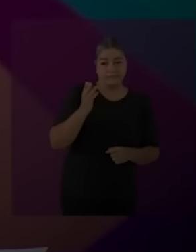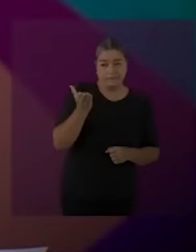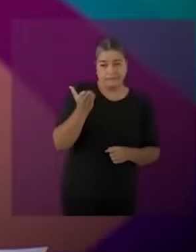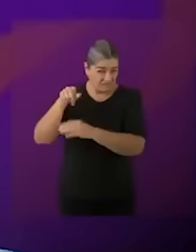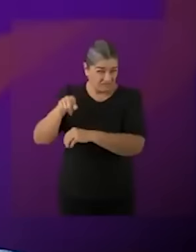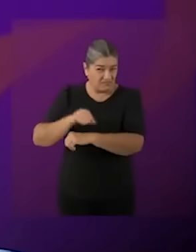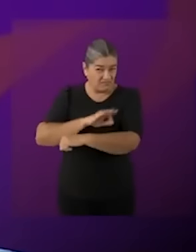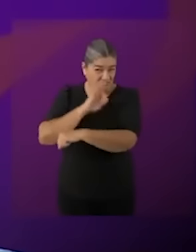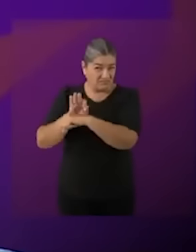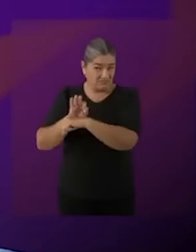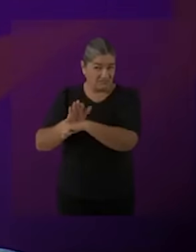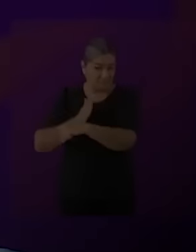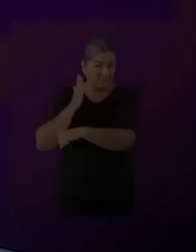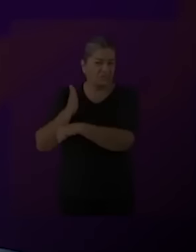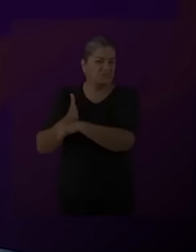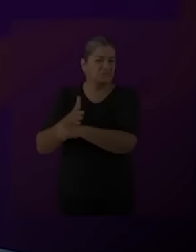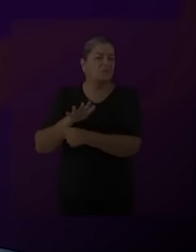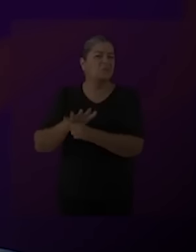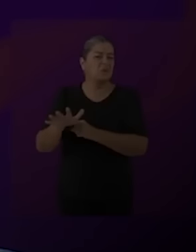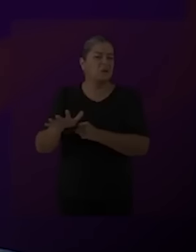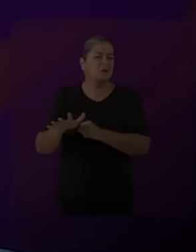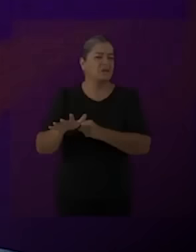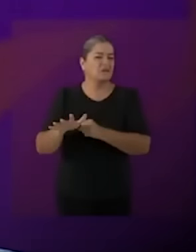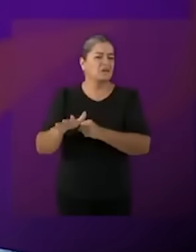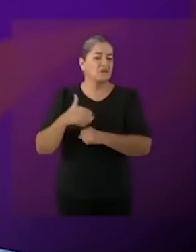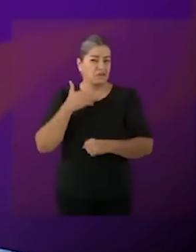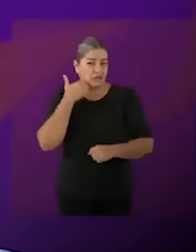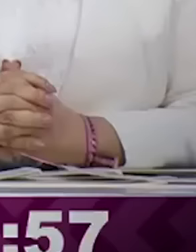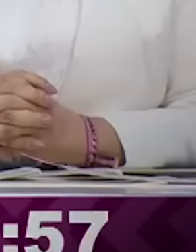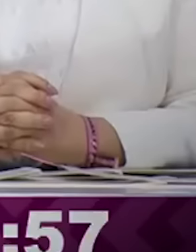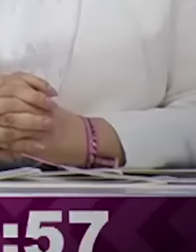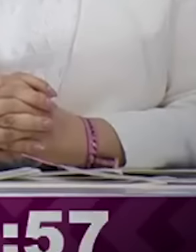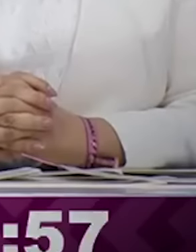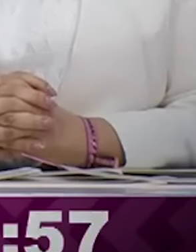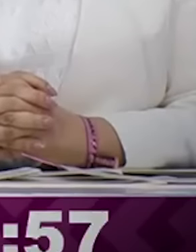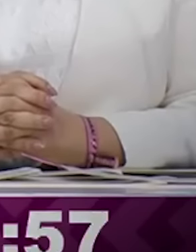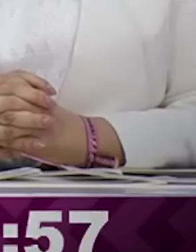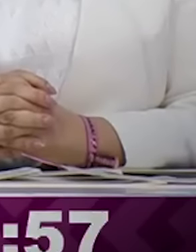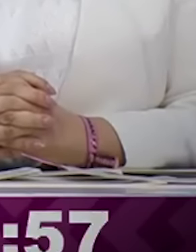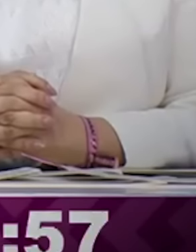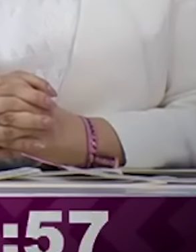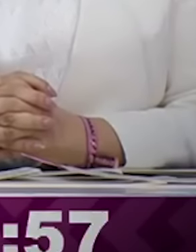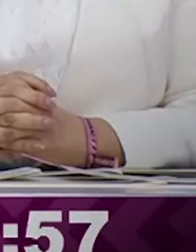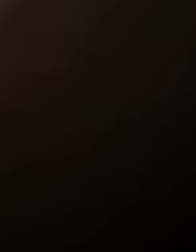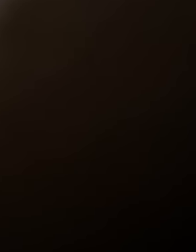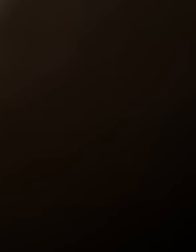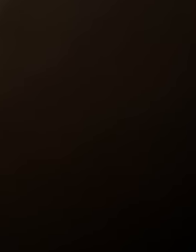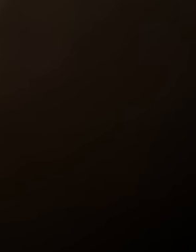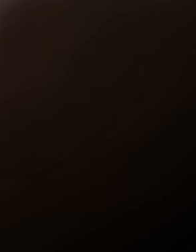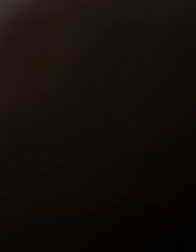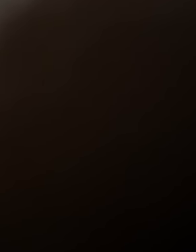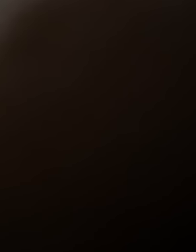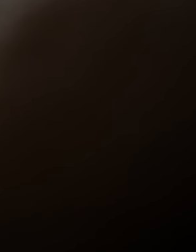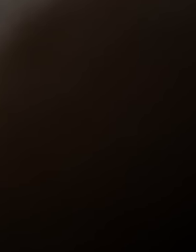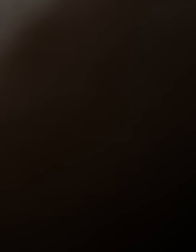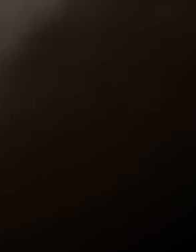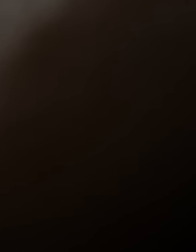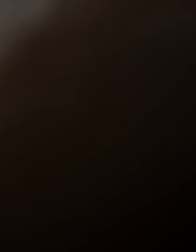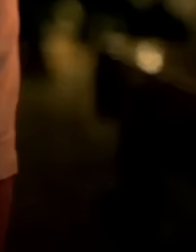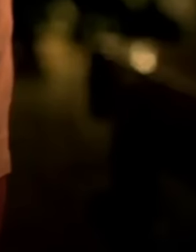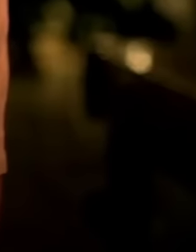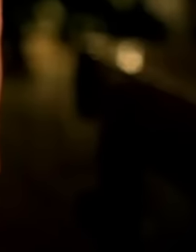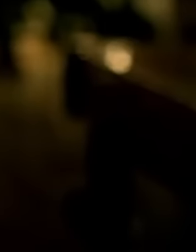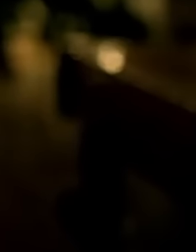cierto" o daba sus otros datos. Y ni para atrás ni para adelante, el ciudadano que veía el